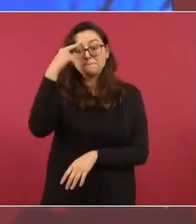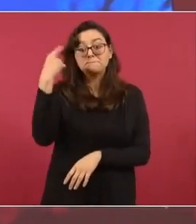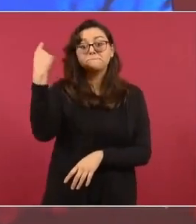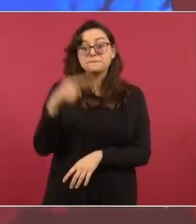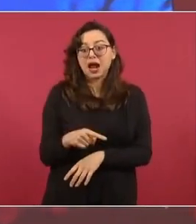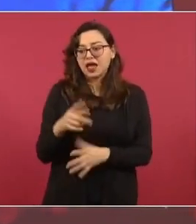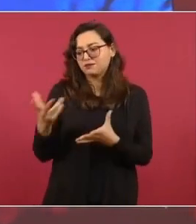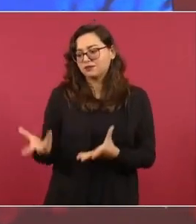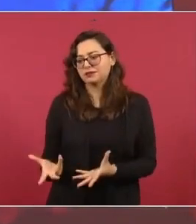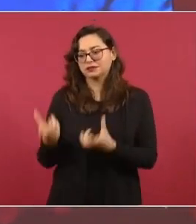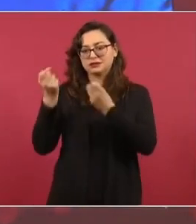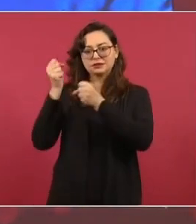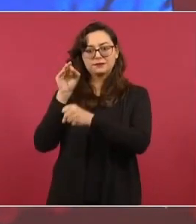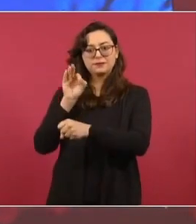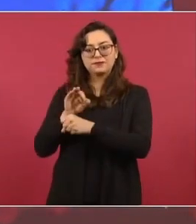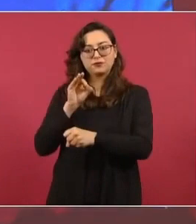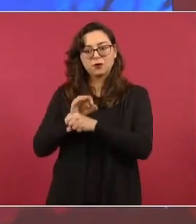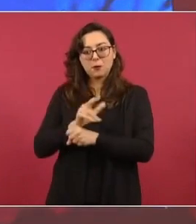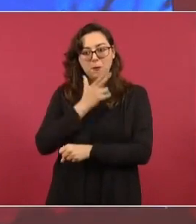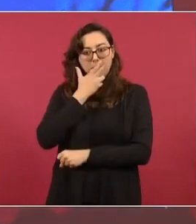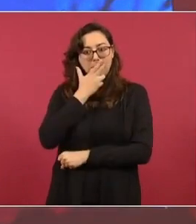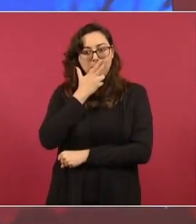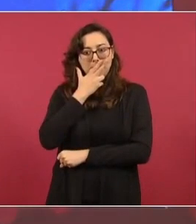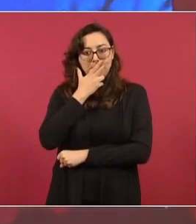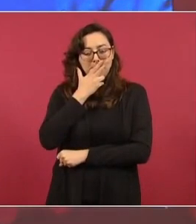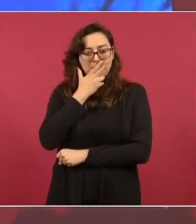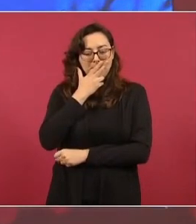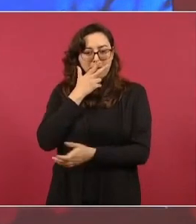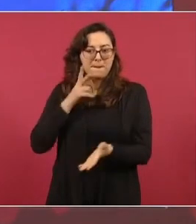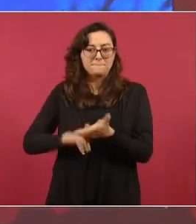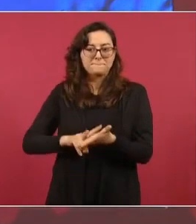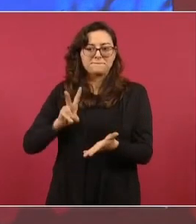Toda esta zona